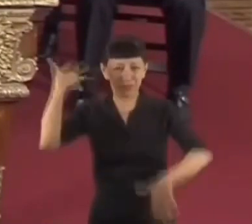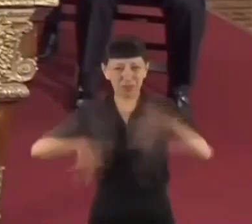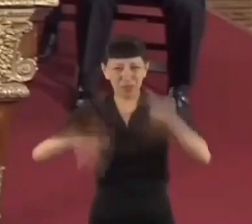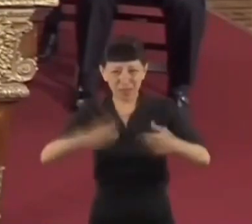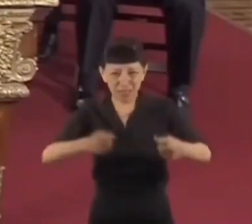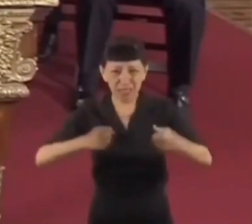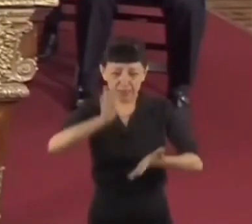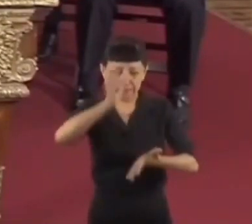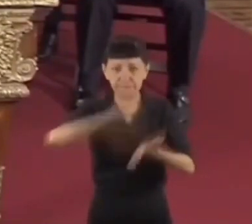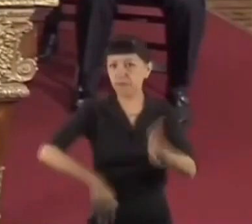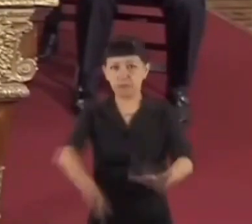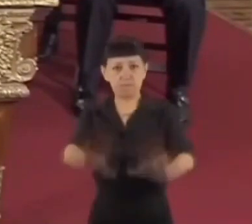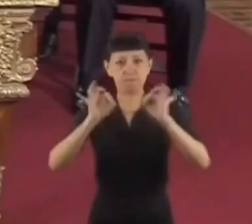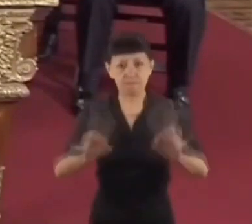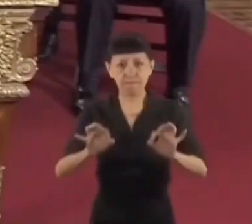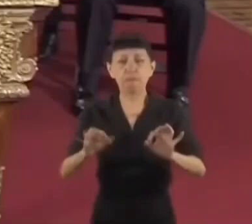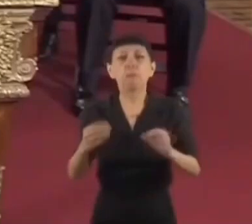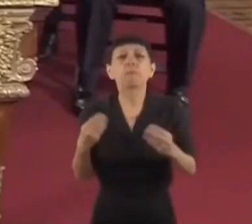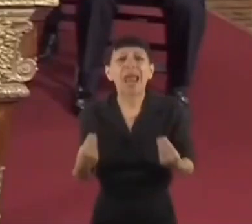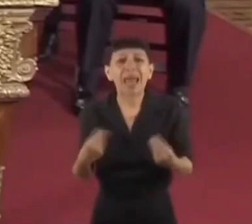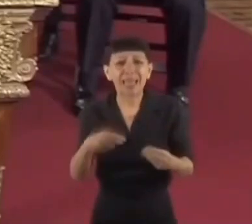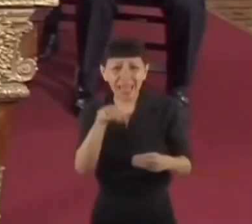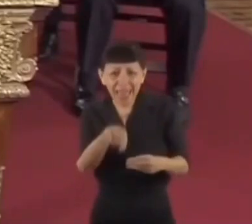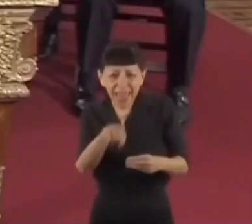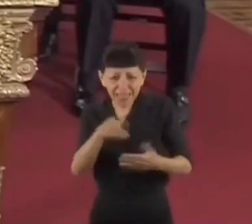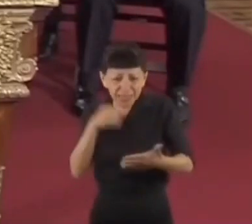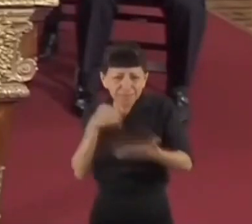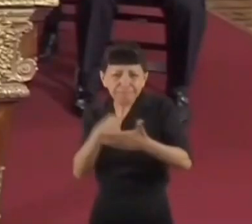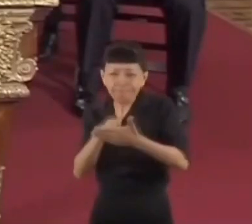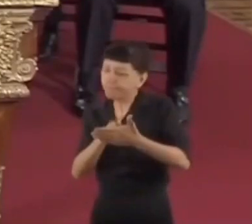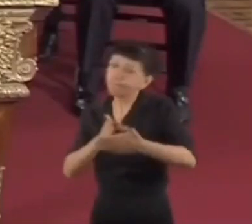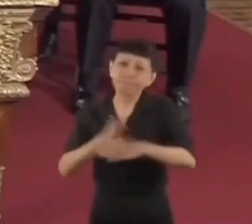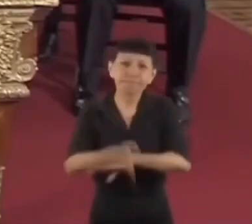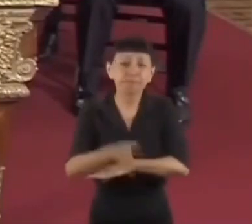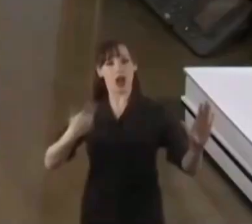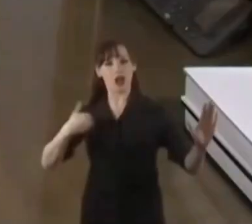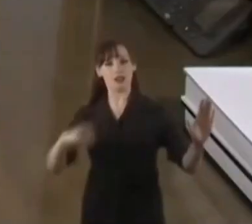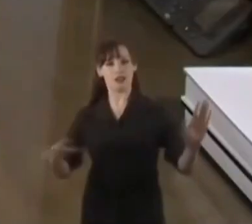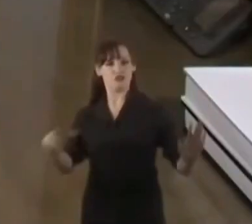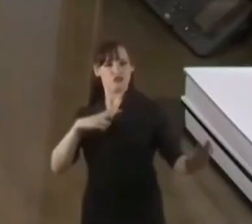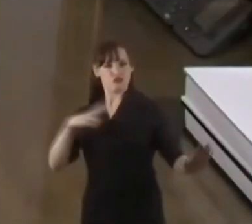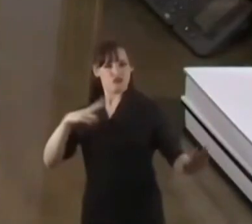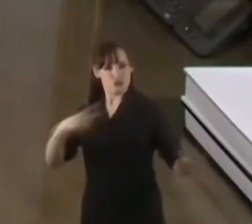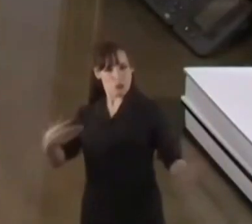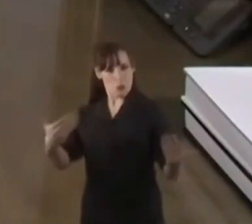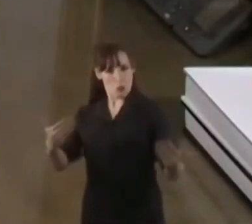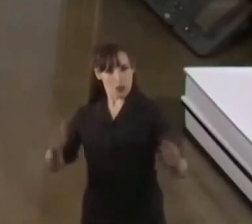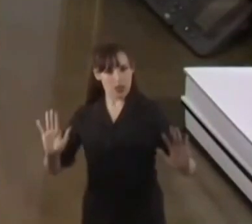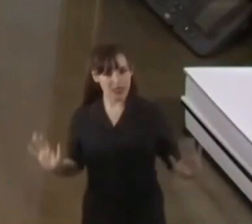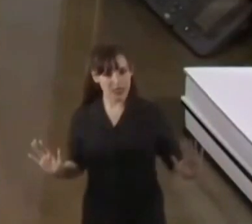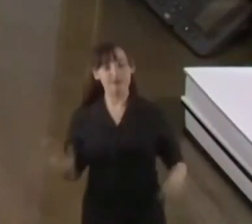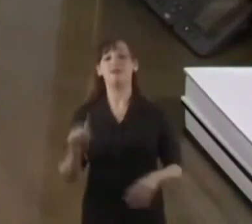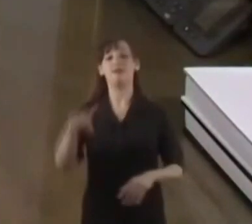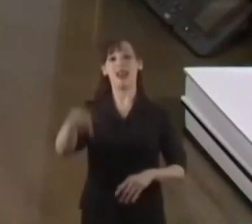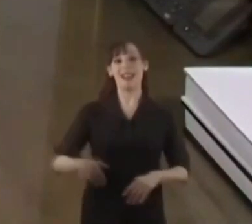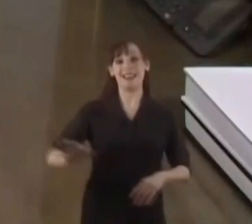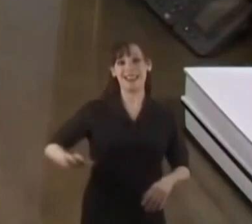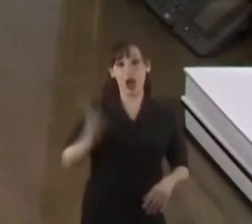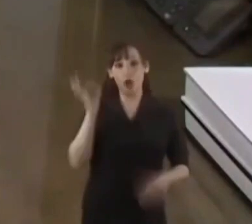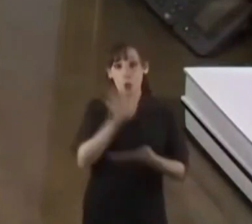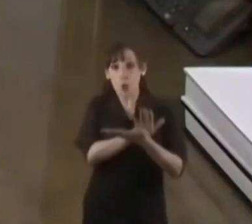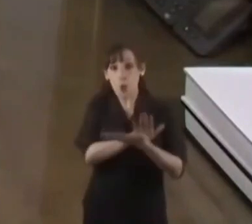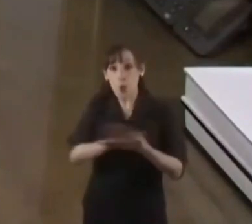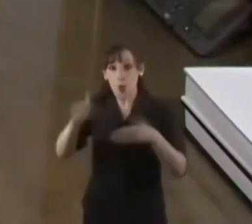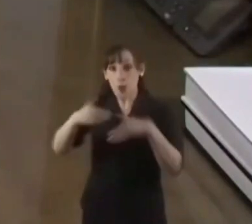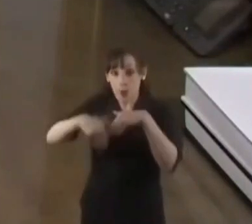fortísima devaluación del peso argentino lanzada por el ministro de economía Luis caputo Solo dos días después del